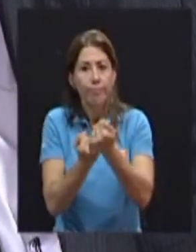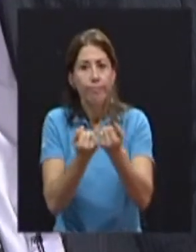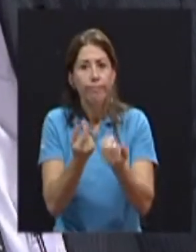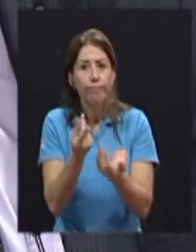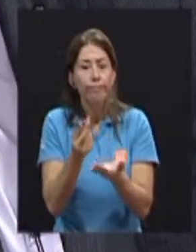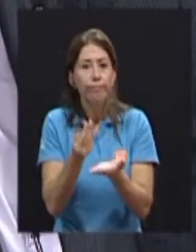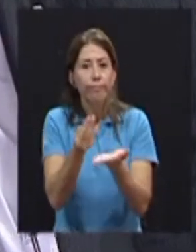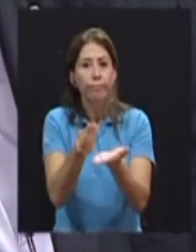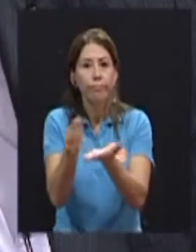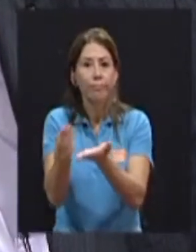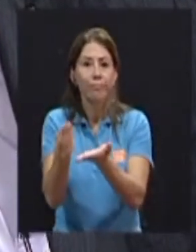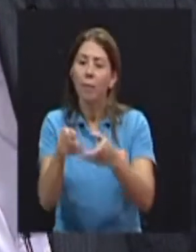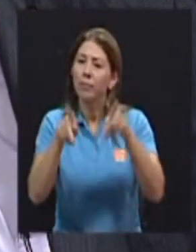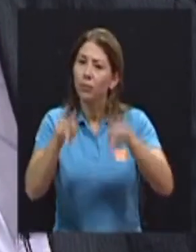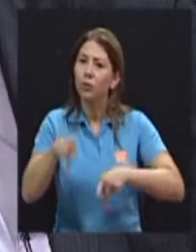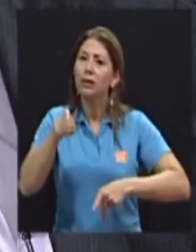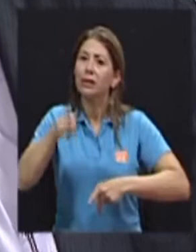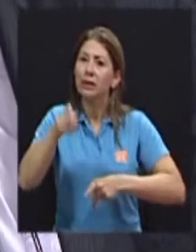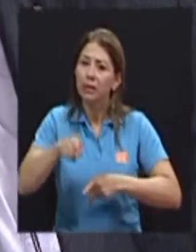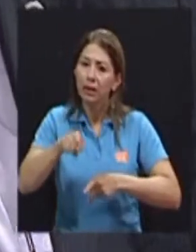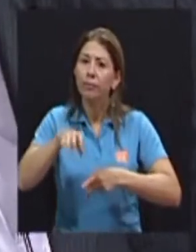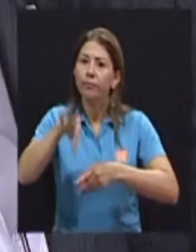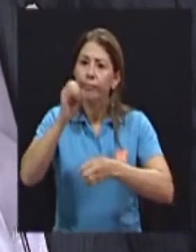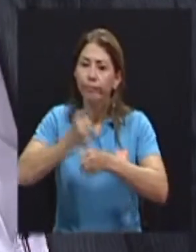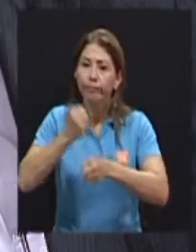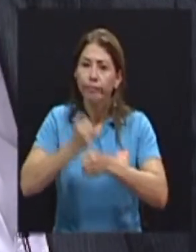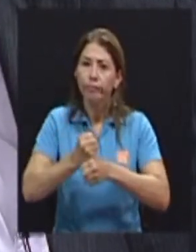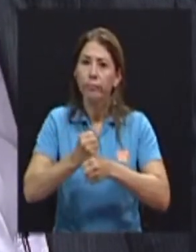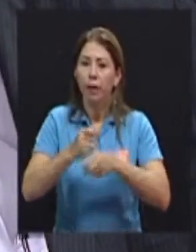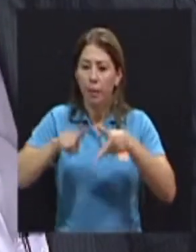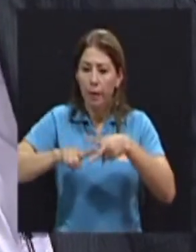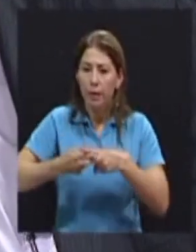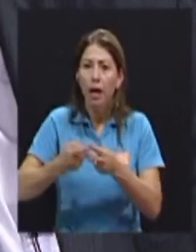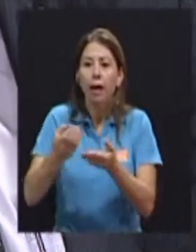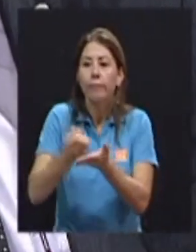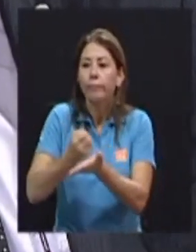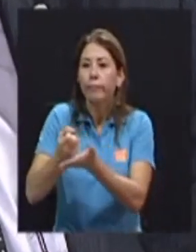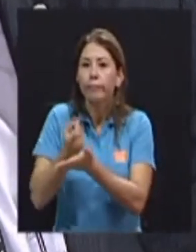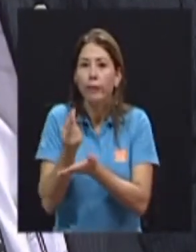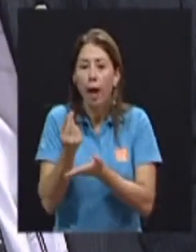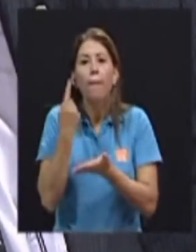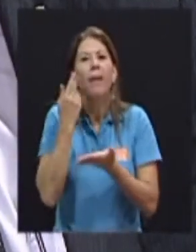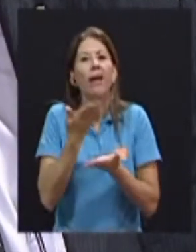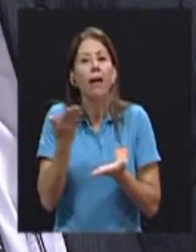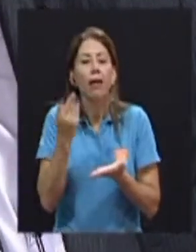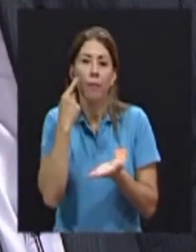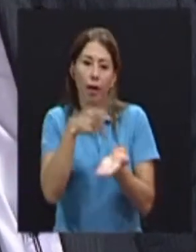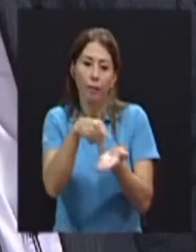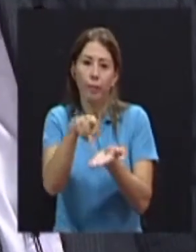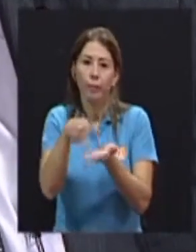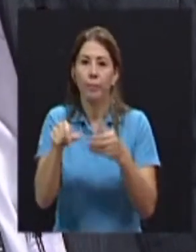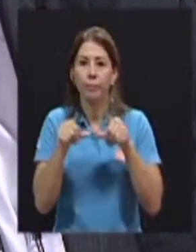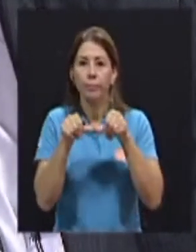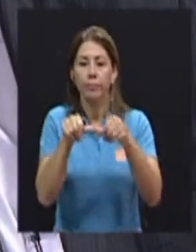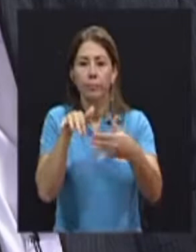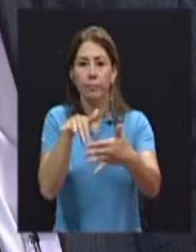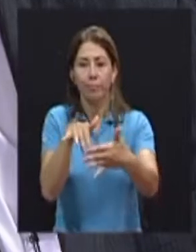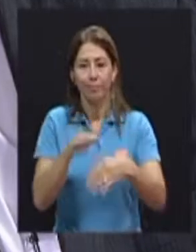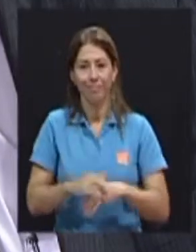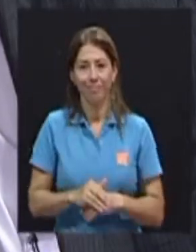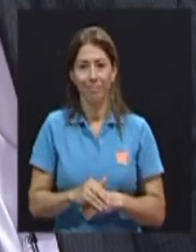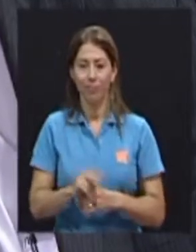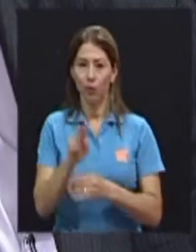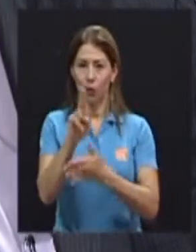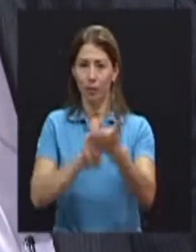laboral, comenzar a ganar precisamente para seguir estudiando. y el modelo educativo de la Universidad